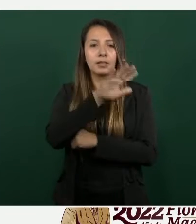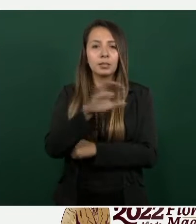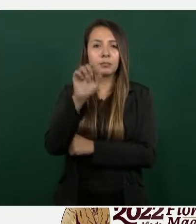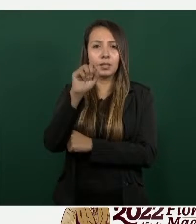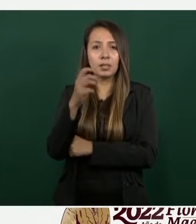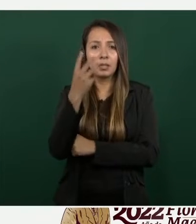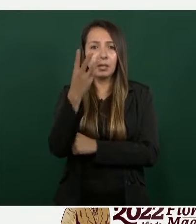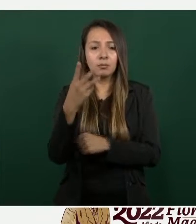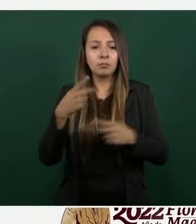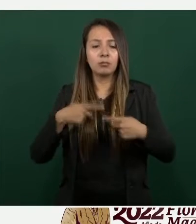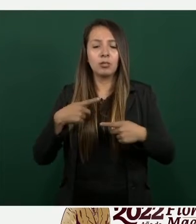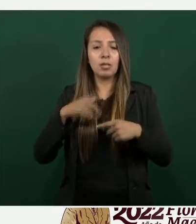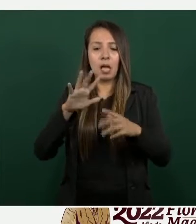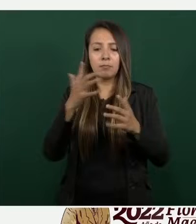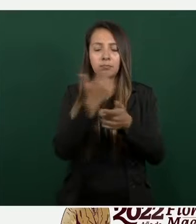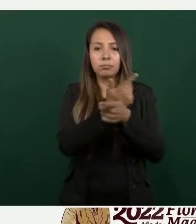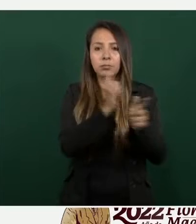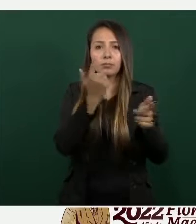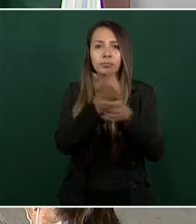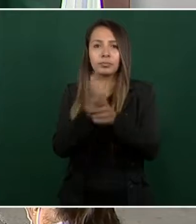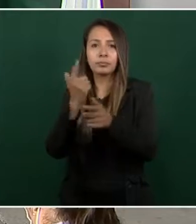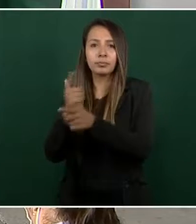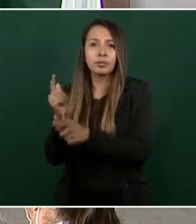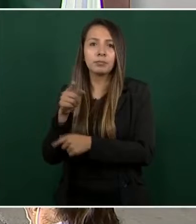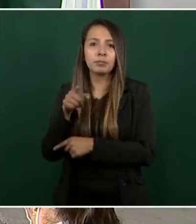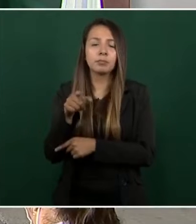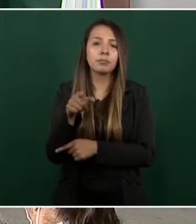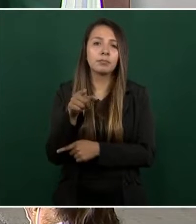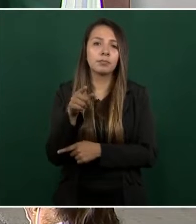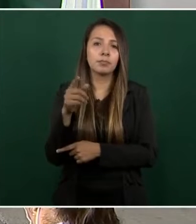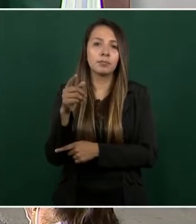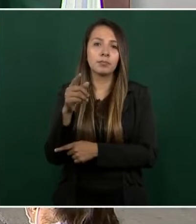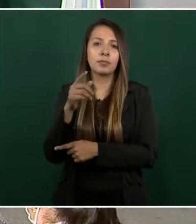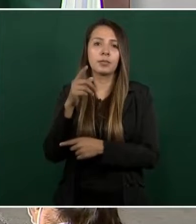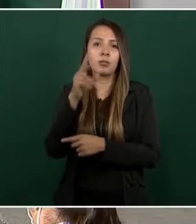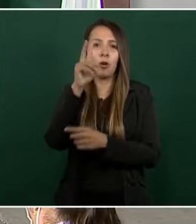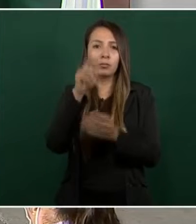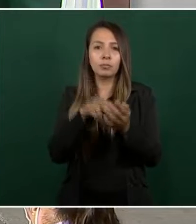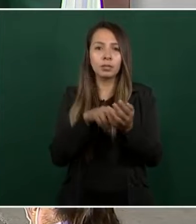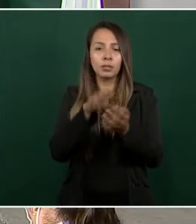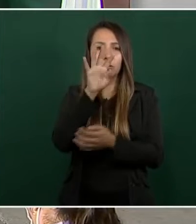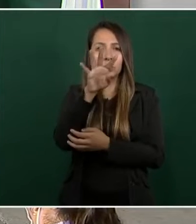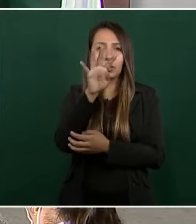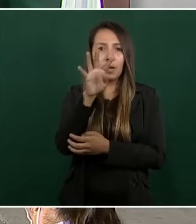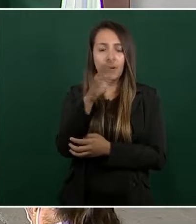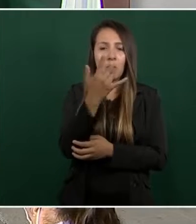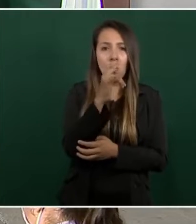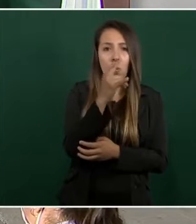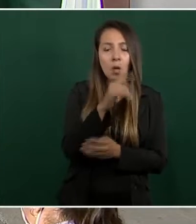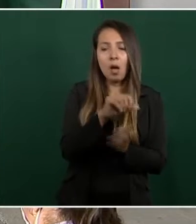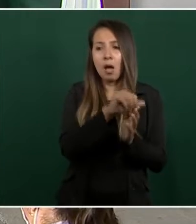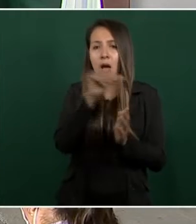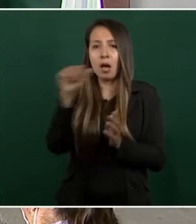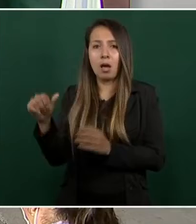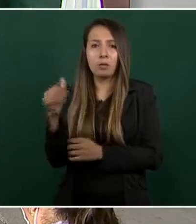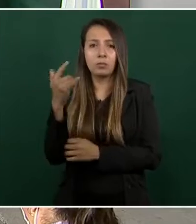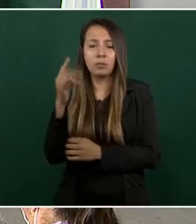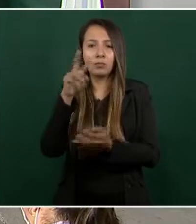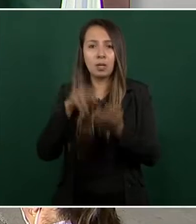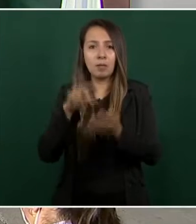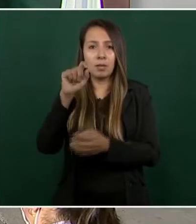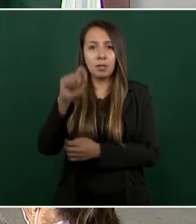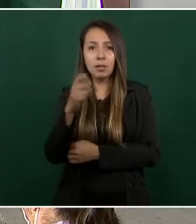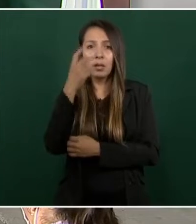va del 16 de julio del 2019 al 31 de julio de 2022. Este es un trabajo